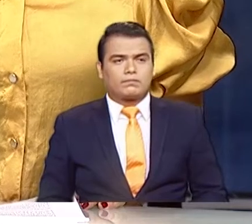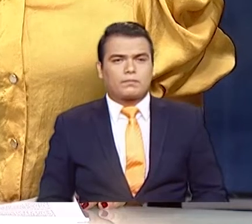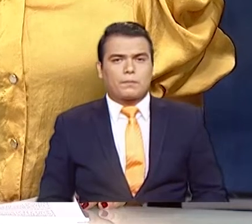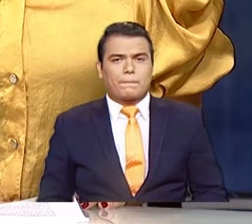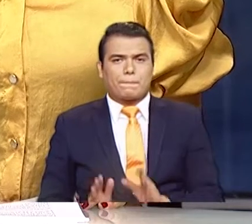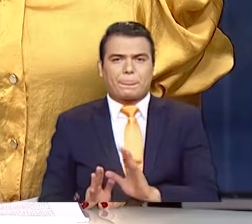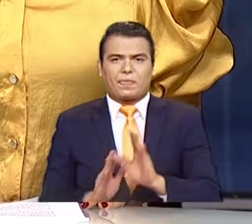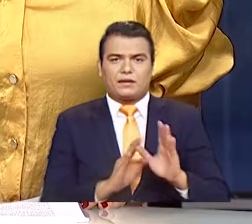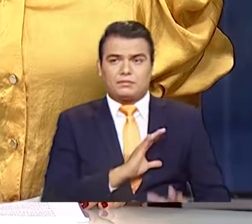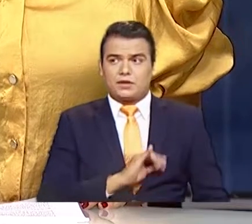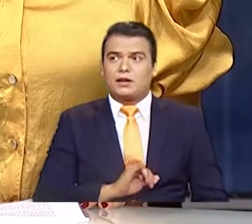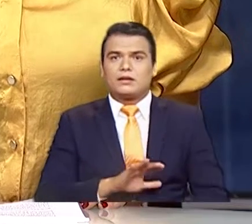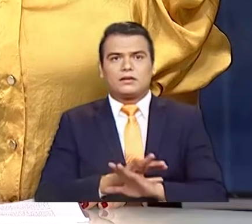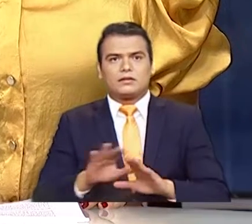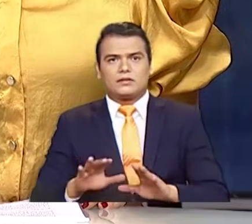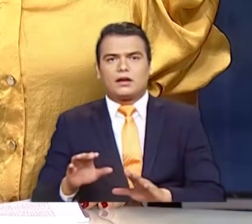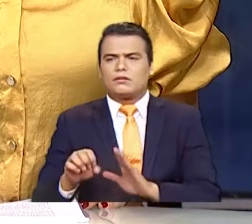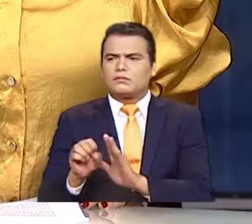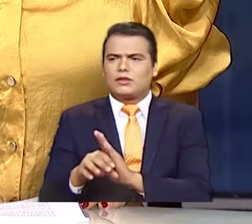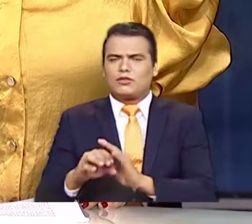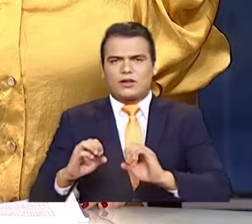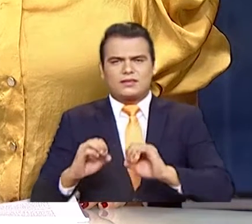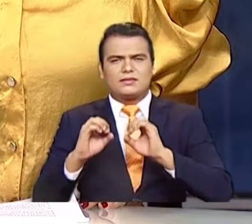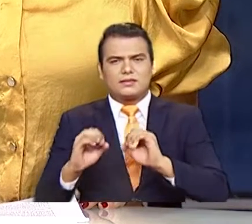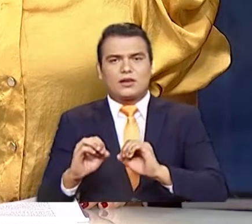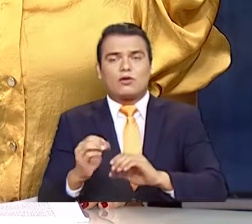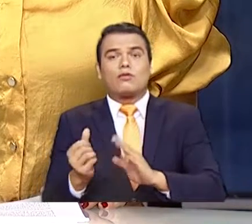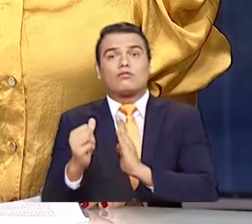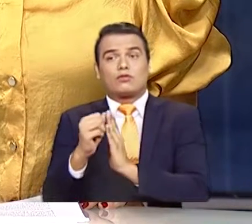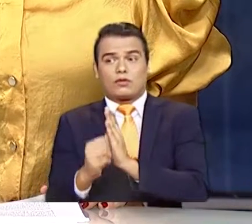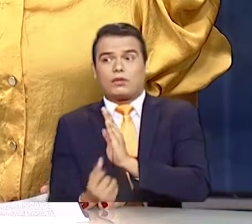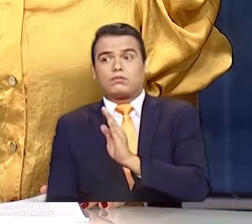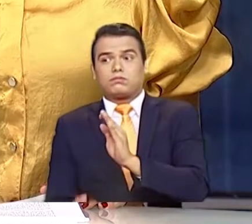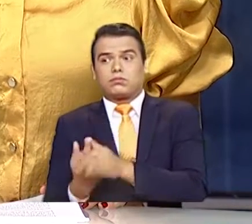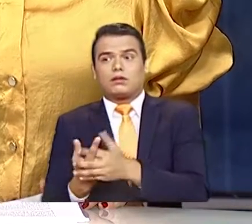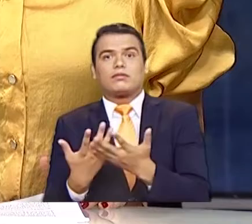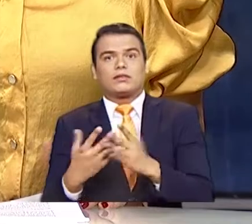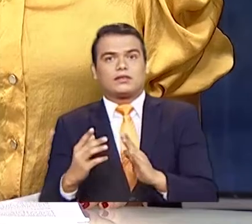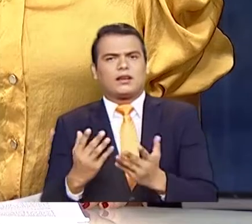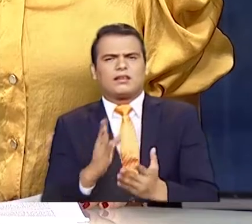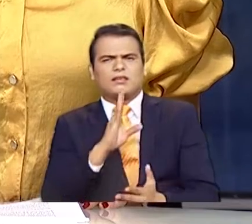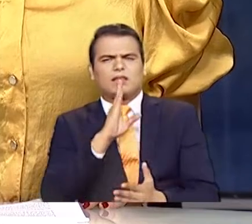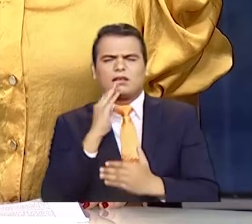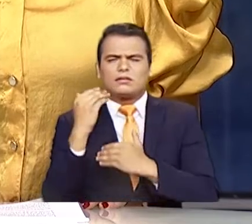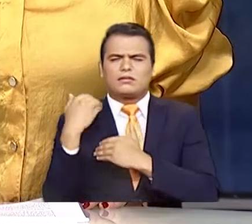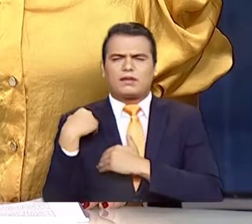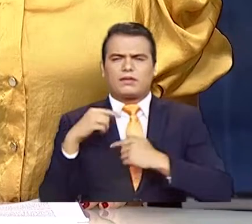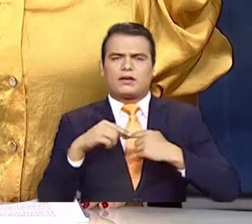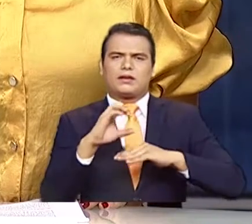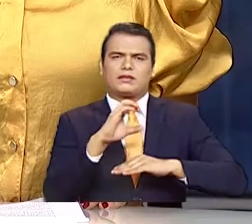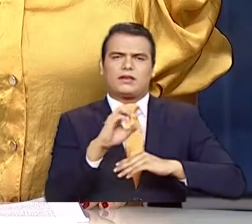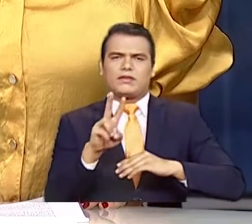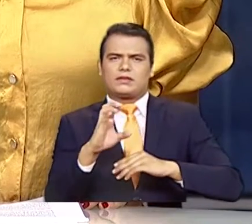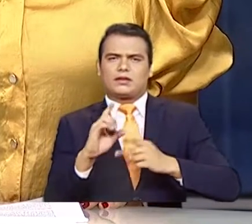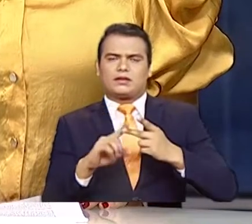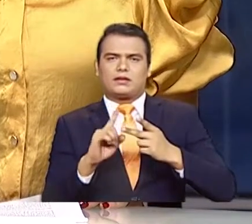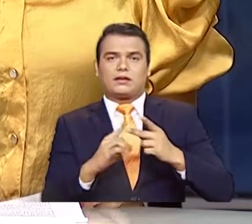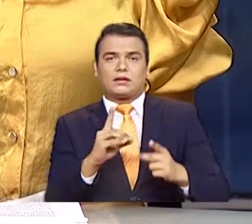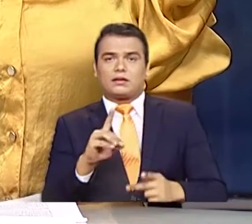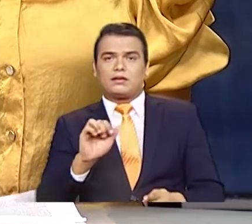en cali avanza el programa basura cero iniciativa de la cbs corporación autónoma regional el dagma y la universidad javeriana